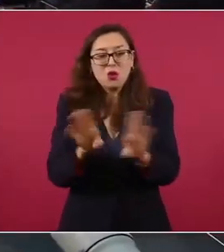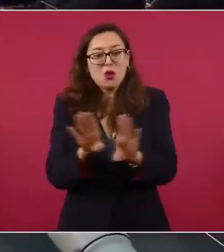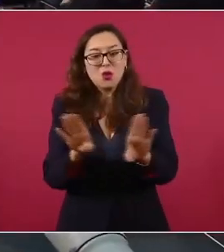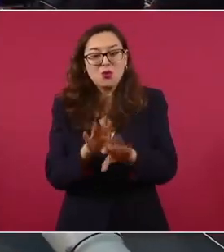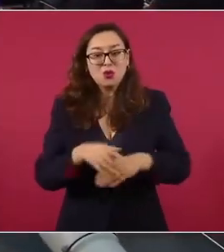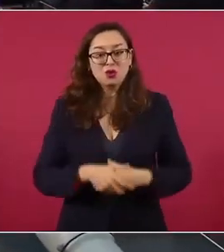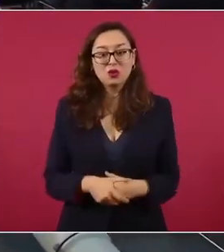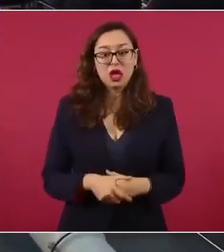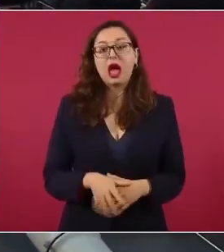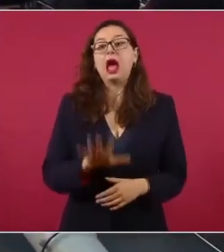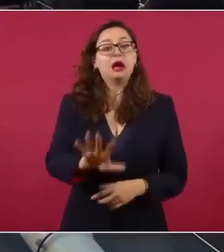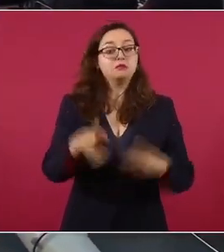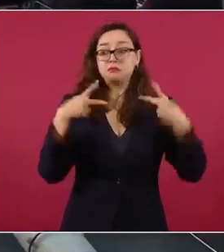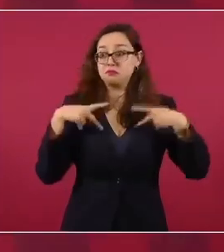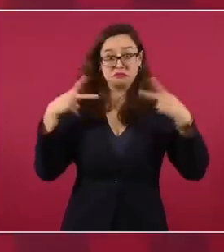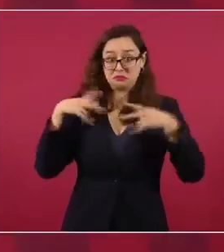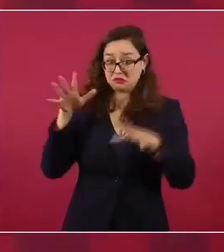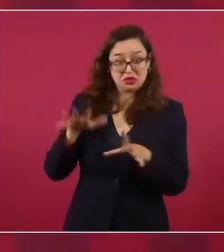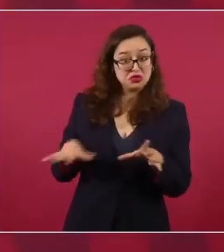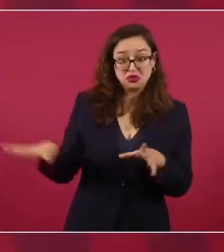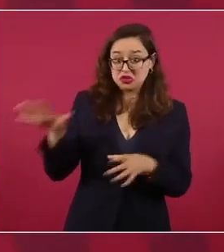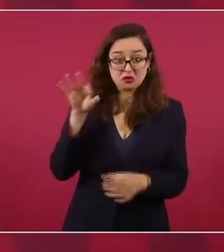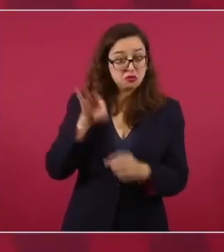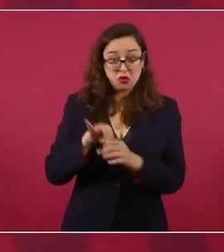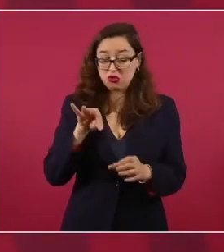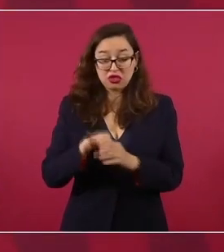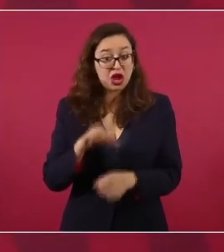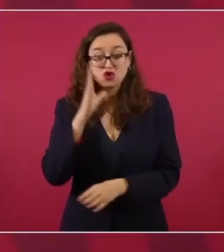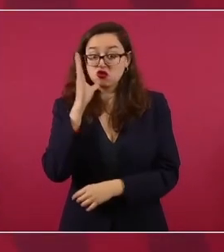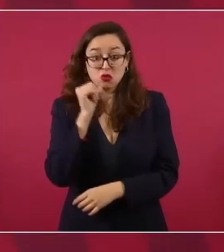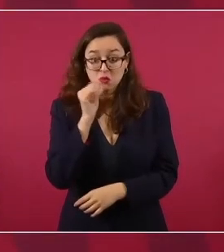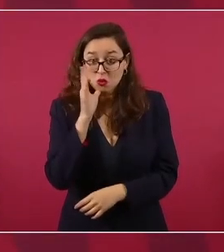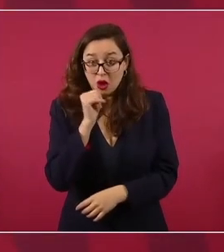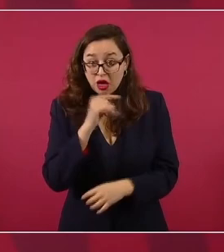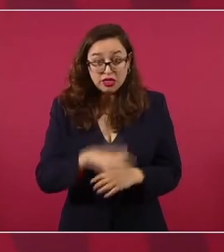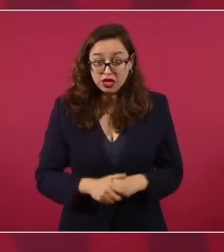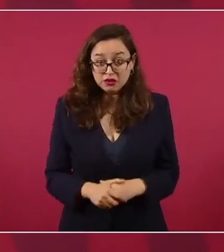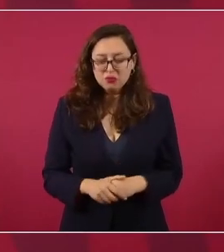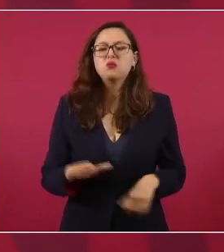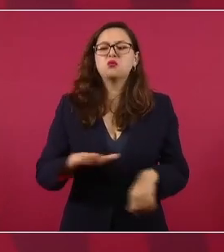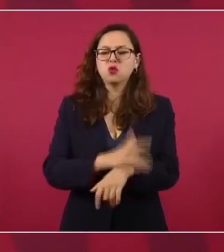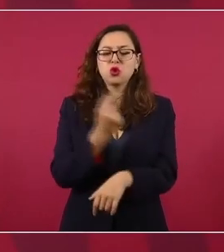pueden elegir todos los ciudadanos, porque no todos los ciudadanos